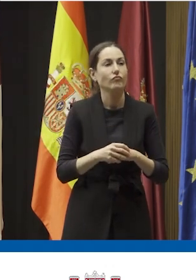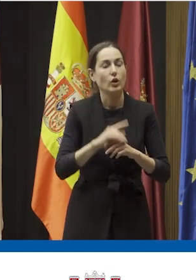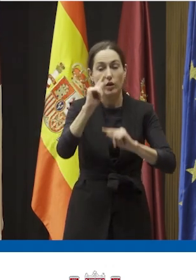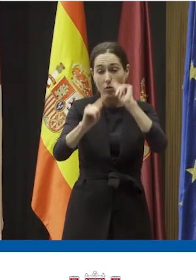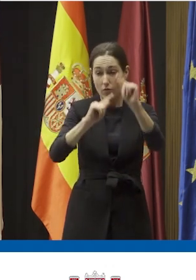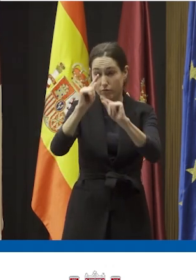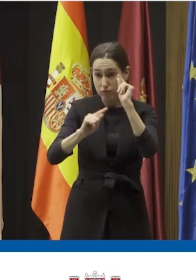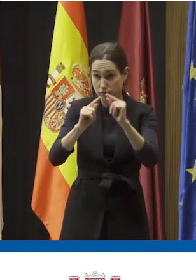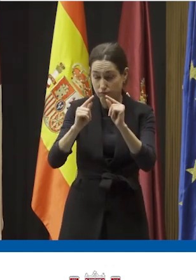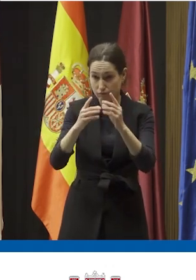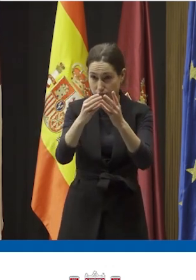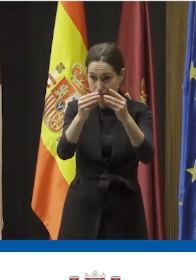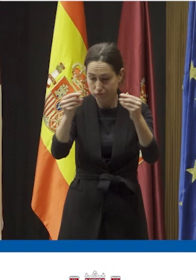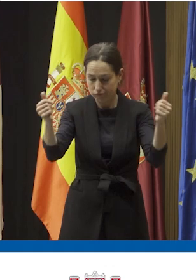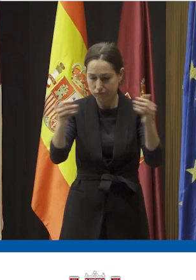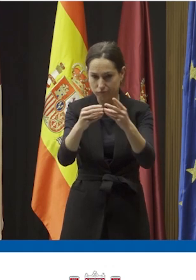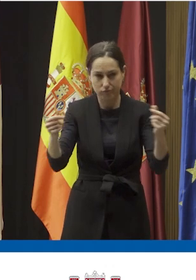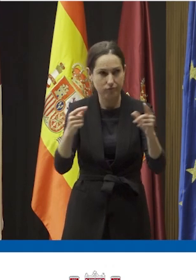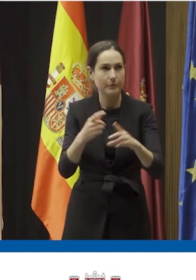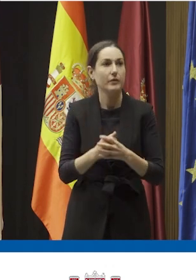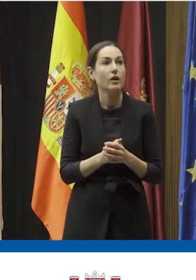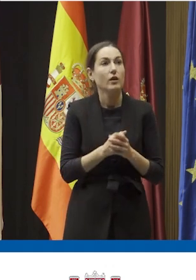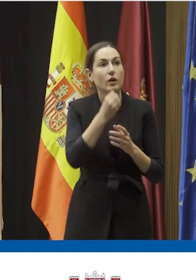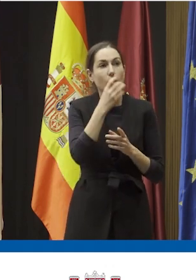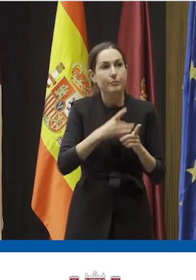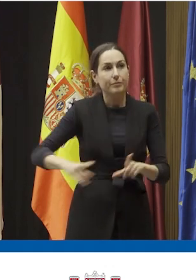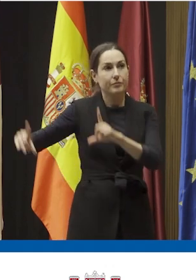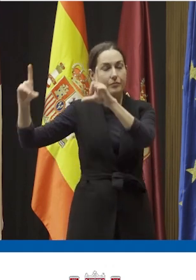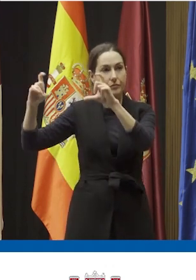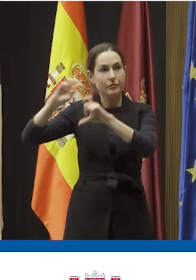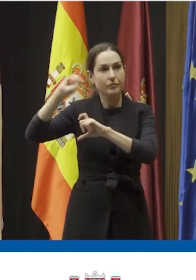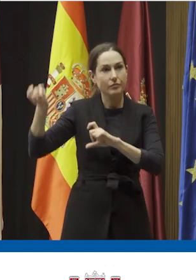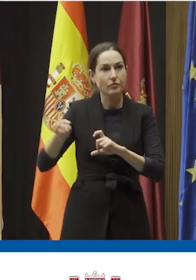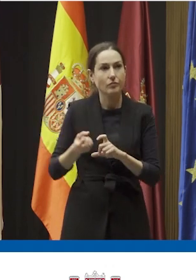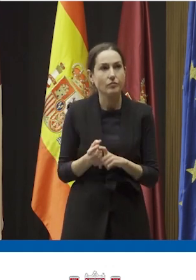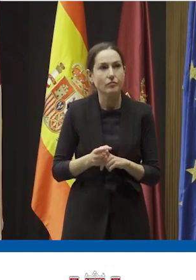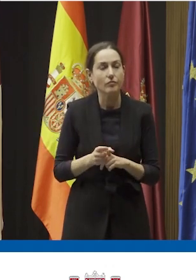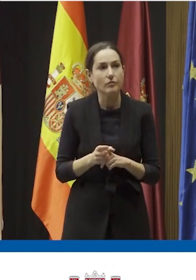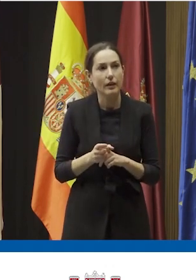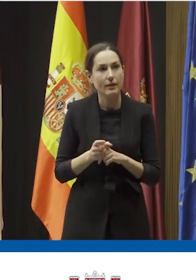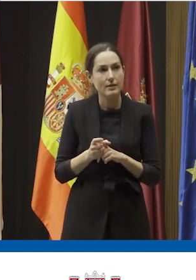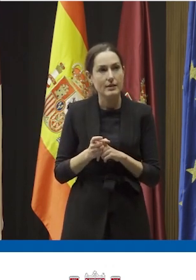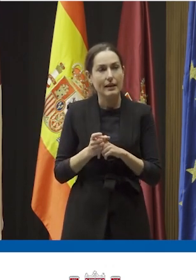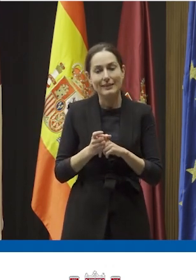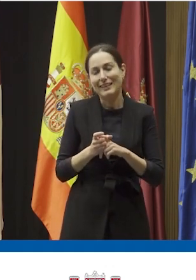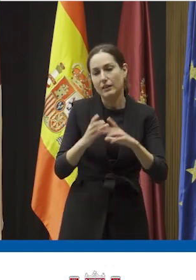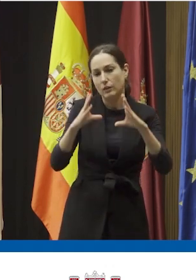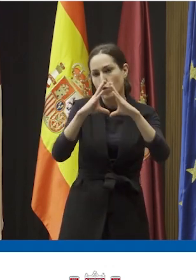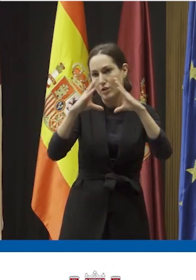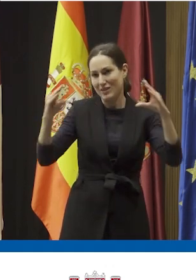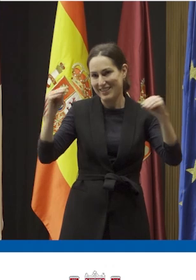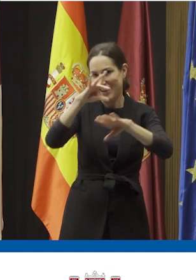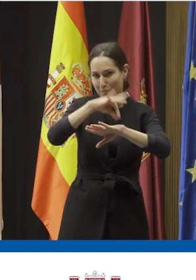No tiene mucho que ver con esto, o sí tiene que ver. Para que este es un cuadro, las facultades norteamericanas de medicina, escuelas de